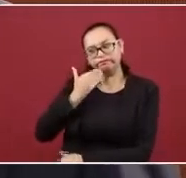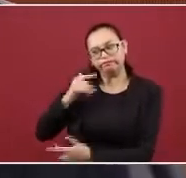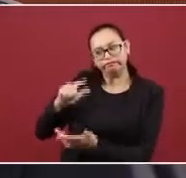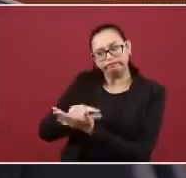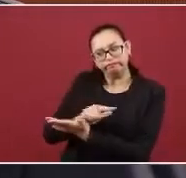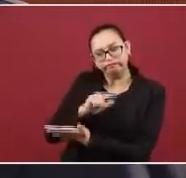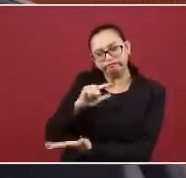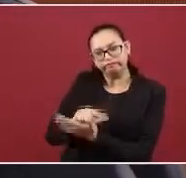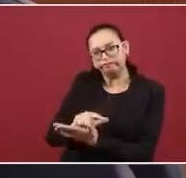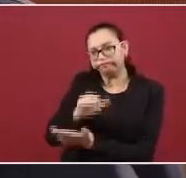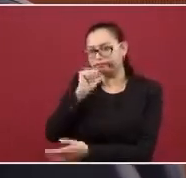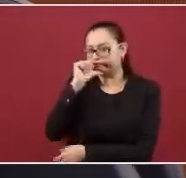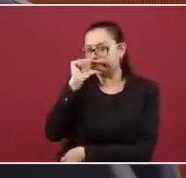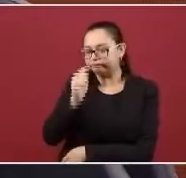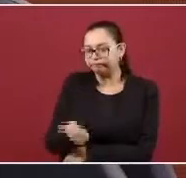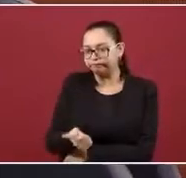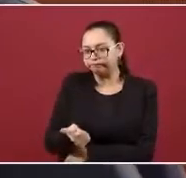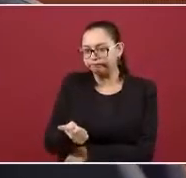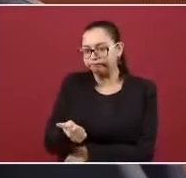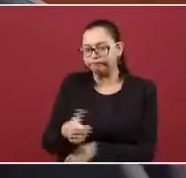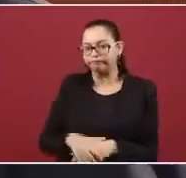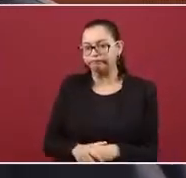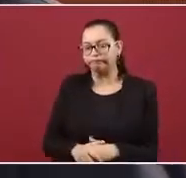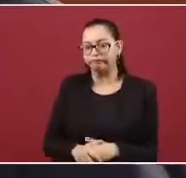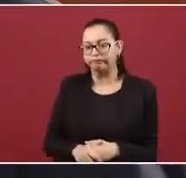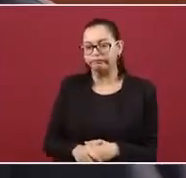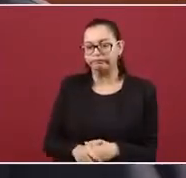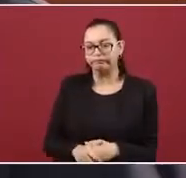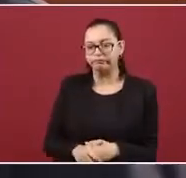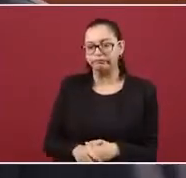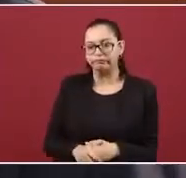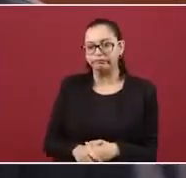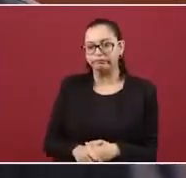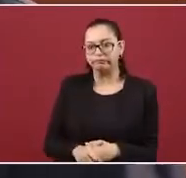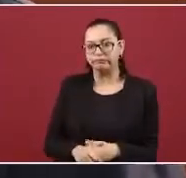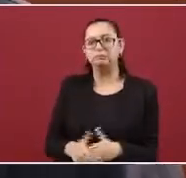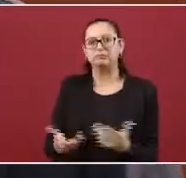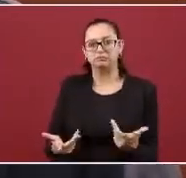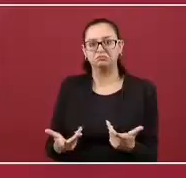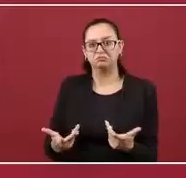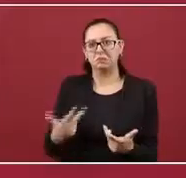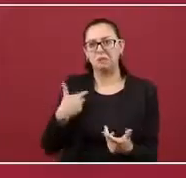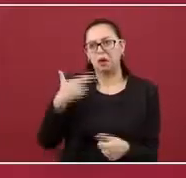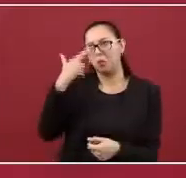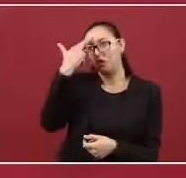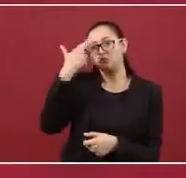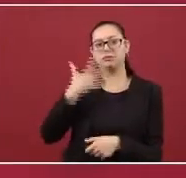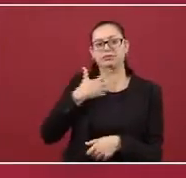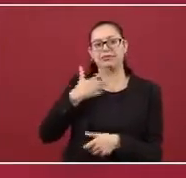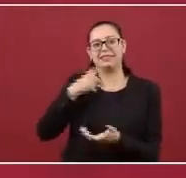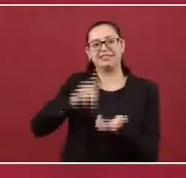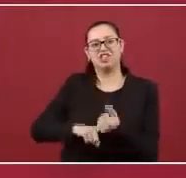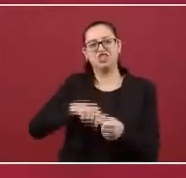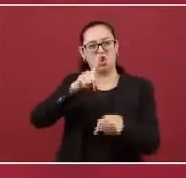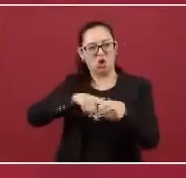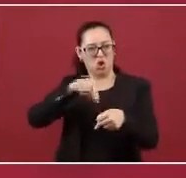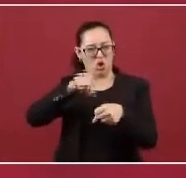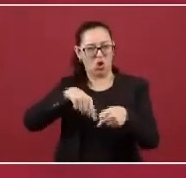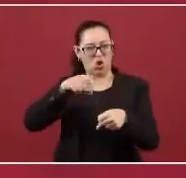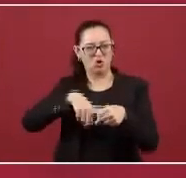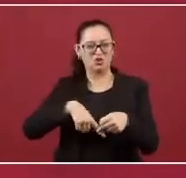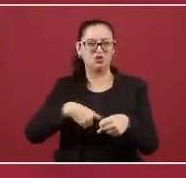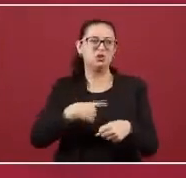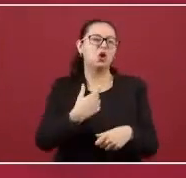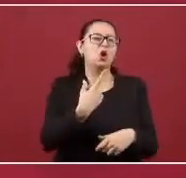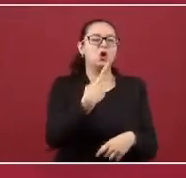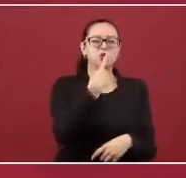Y lo recuerdo porque ponen colores, rojo, amarillo,